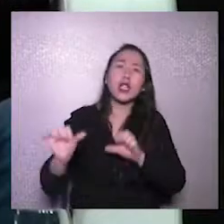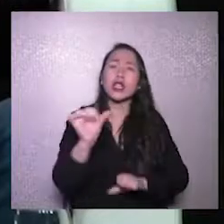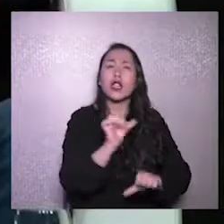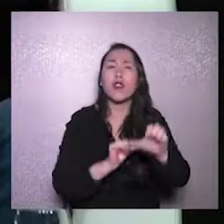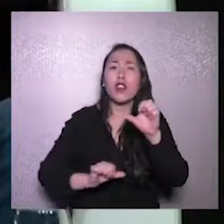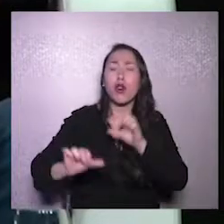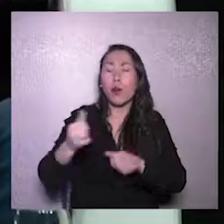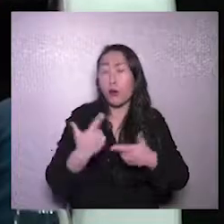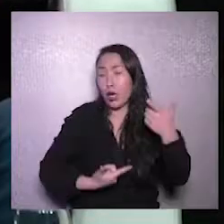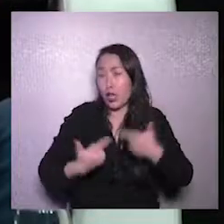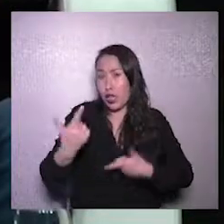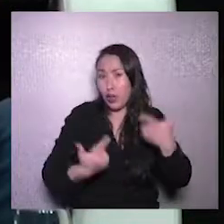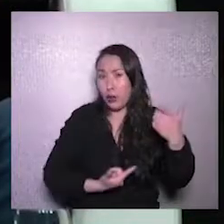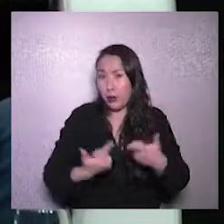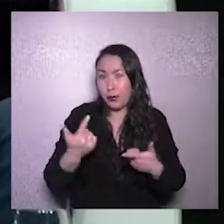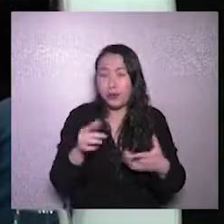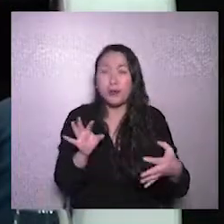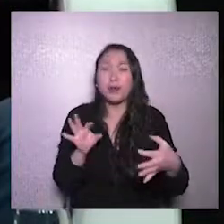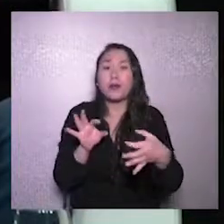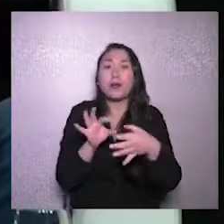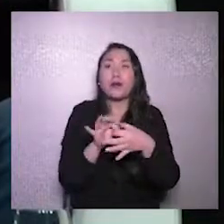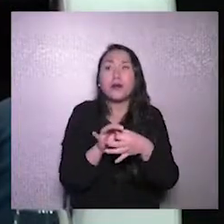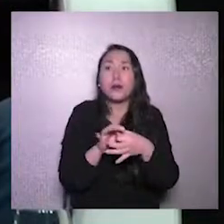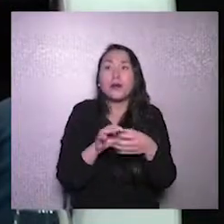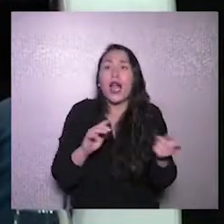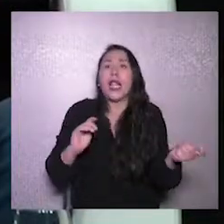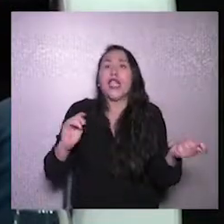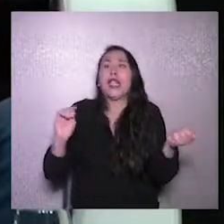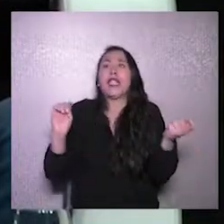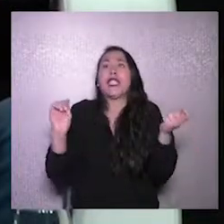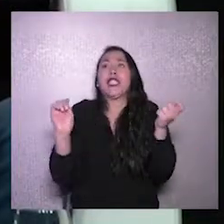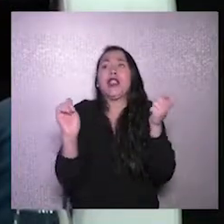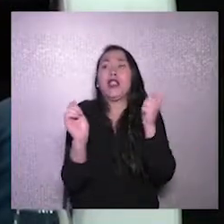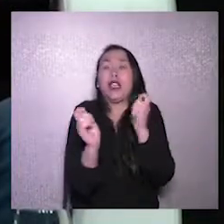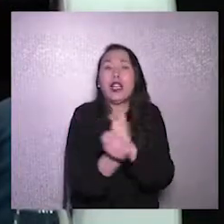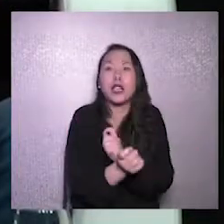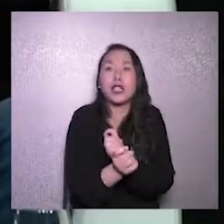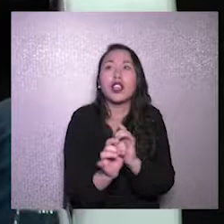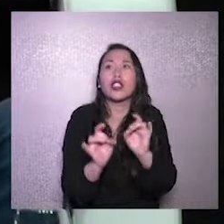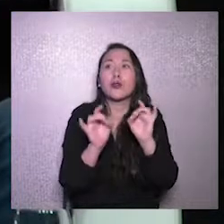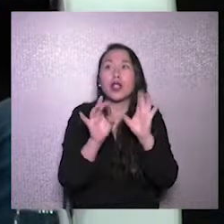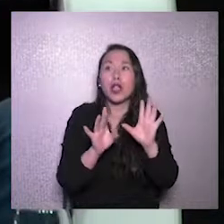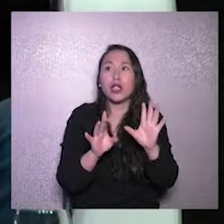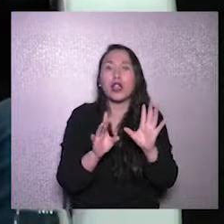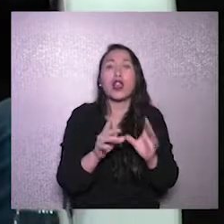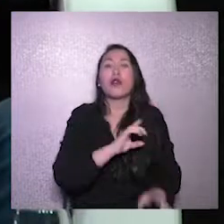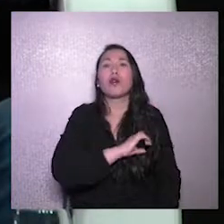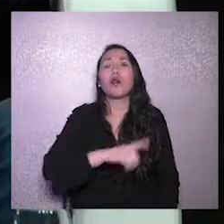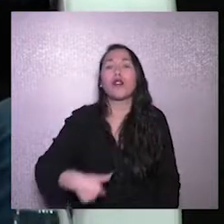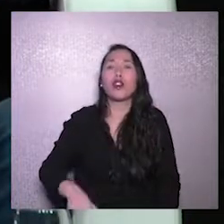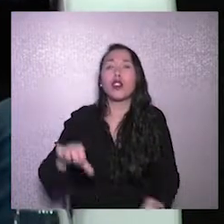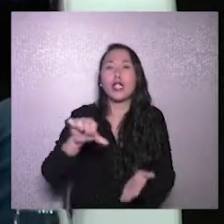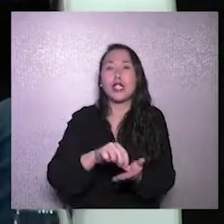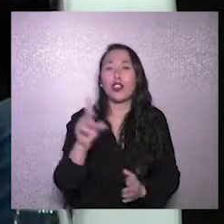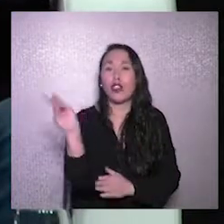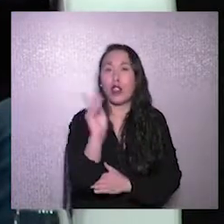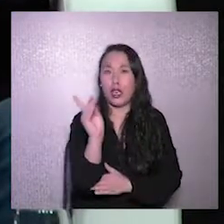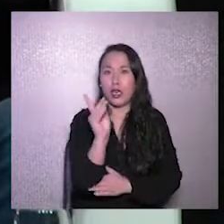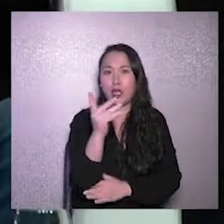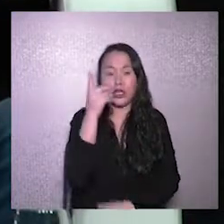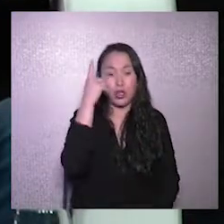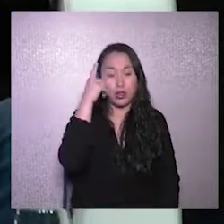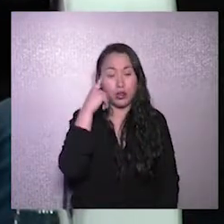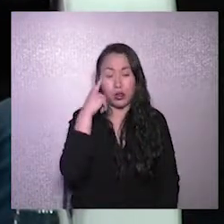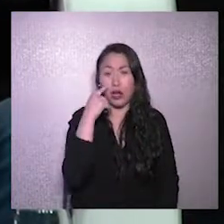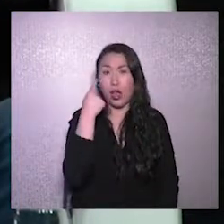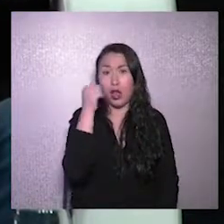cientista político respecto a la transitoriedad y a la excepcionalidad de un gobierno centro-derecha. Yo creo que a medida que pasan